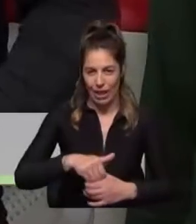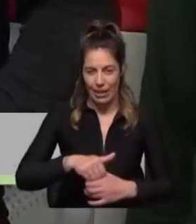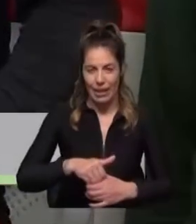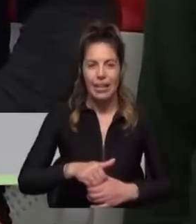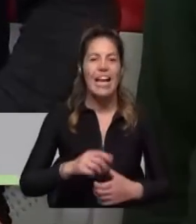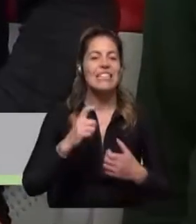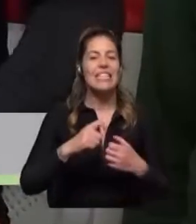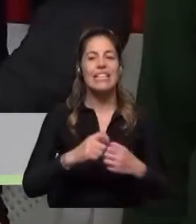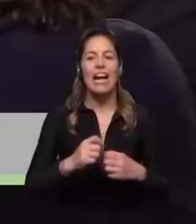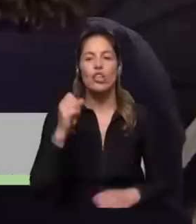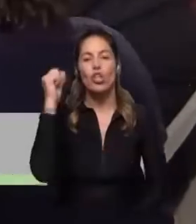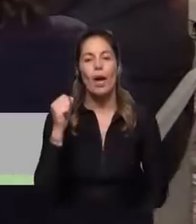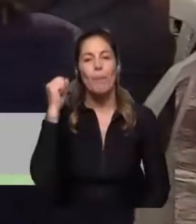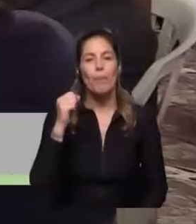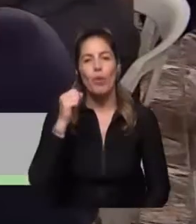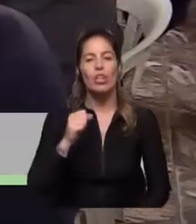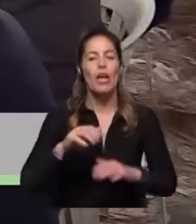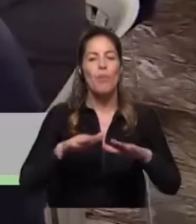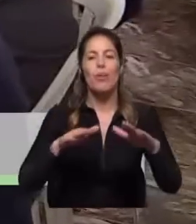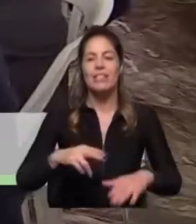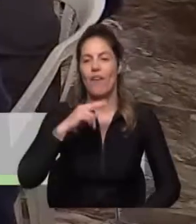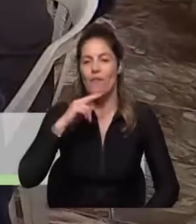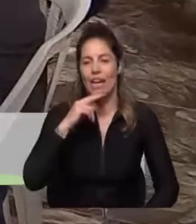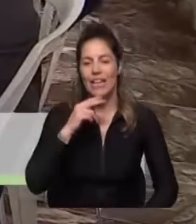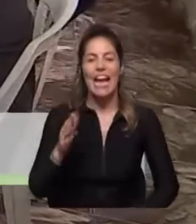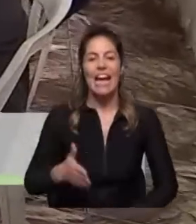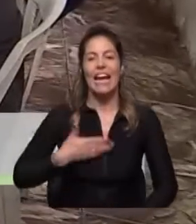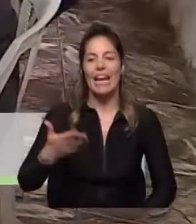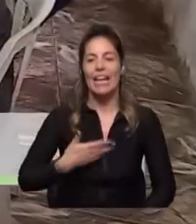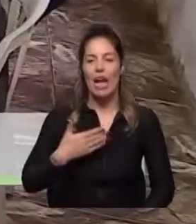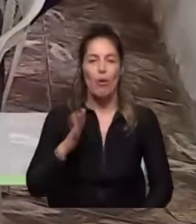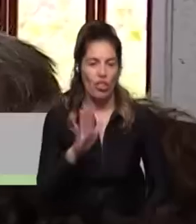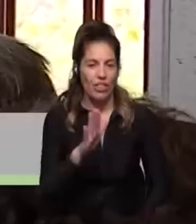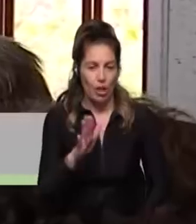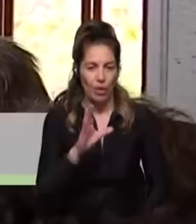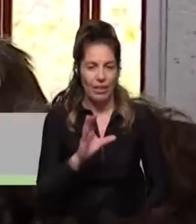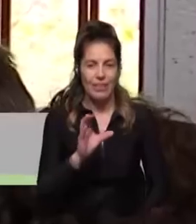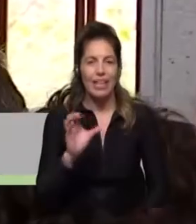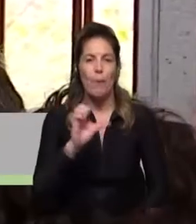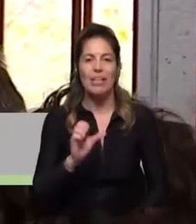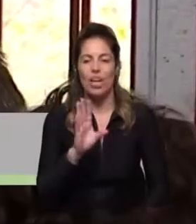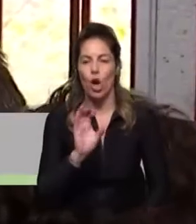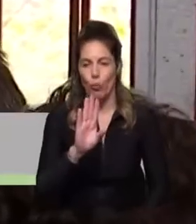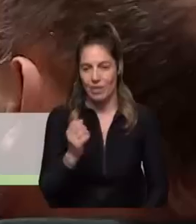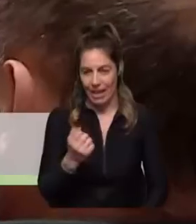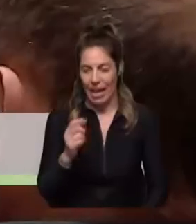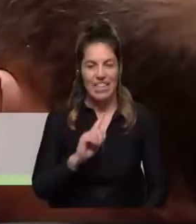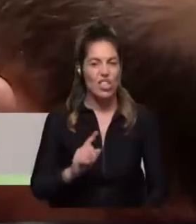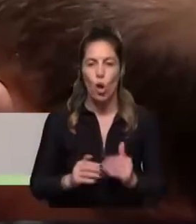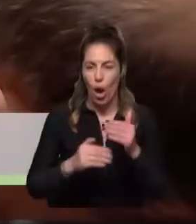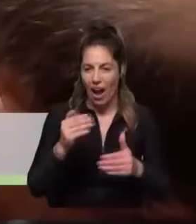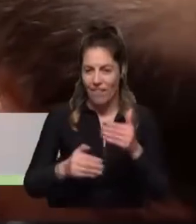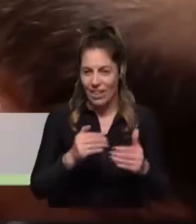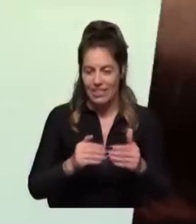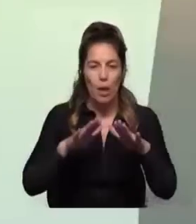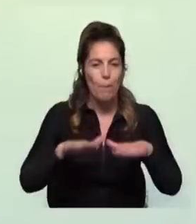del transporte se movilizará este viernes en reclamos de deuda sin pagas de la empresa copsa con su personal si no hay avances en las negociaciones habrá un